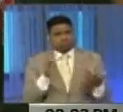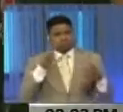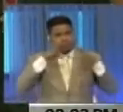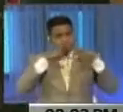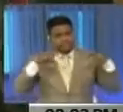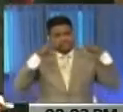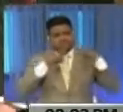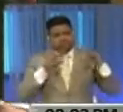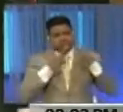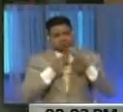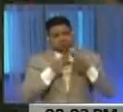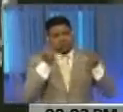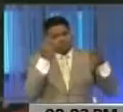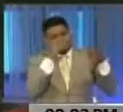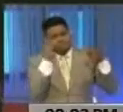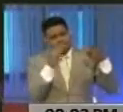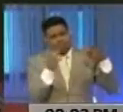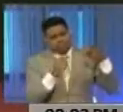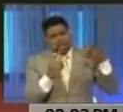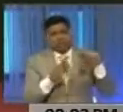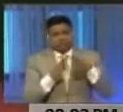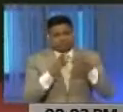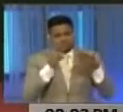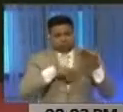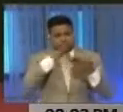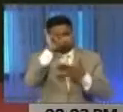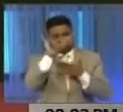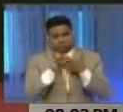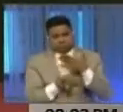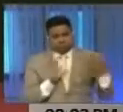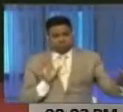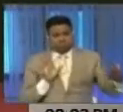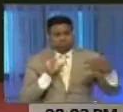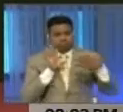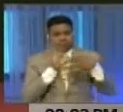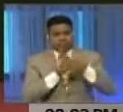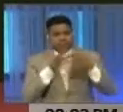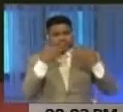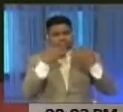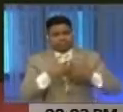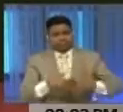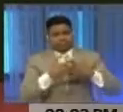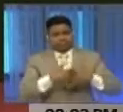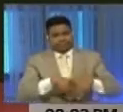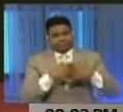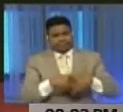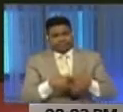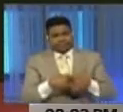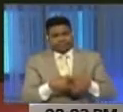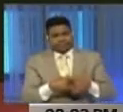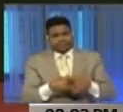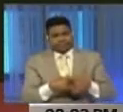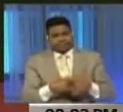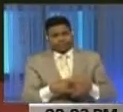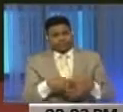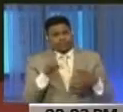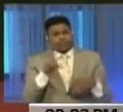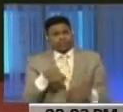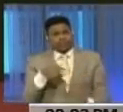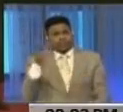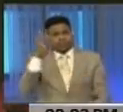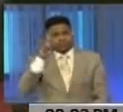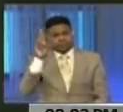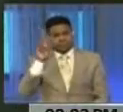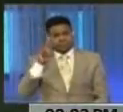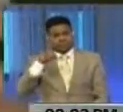e identificación de proyectos de recursos minerales con alianzas con empresas minerales. También por la República Bolivariana